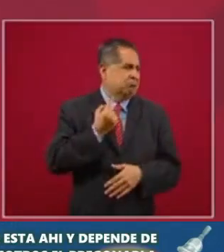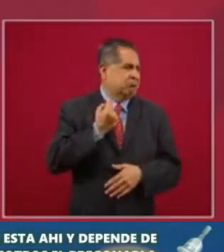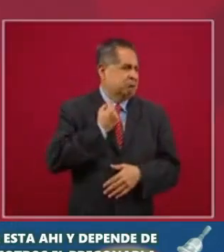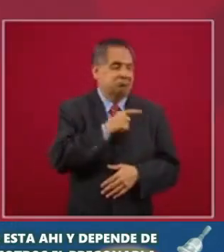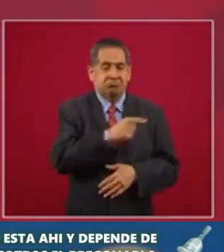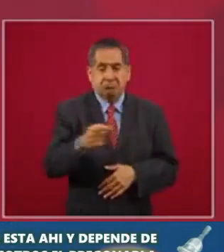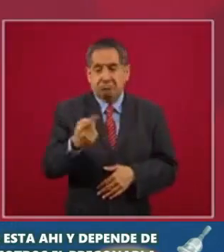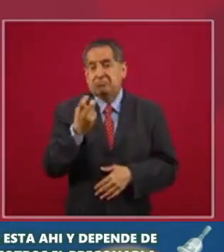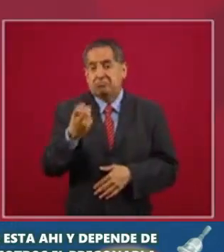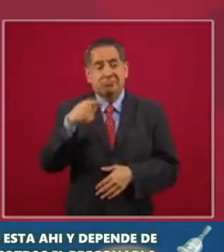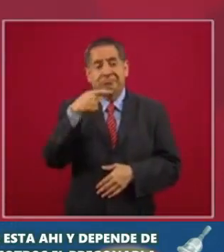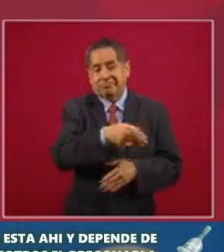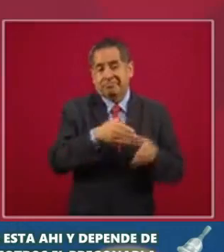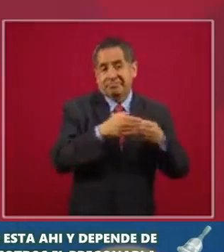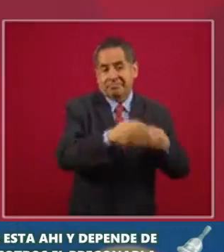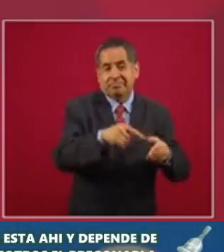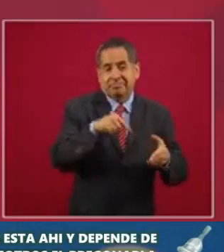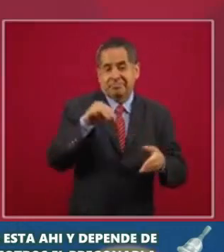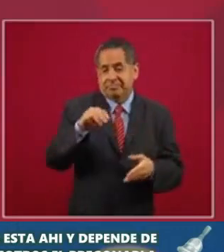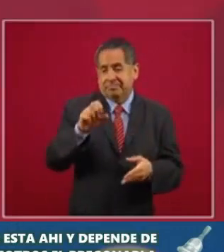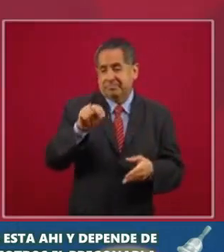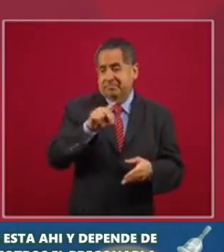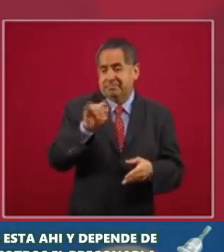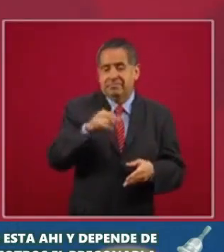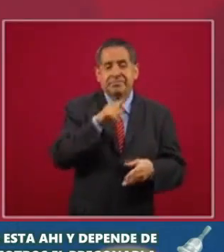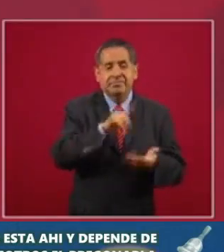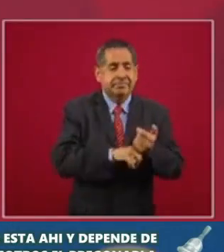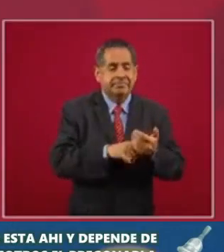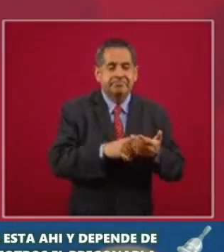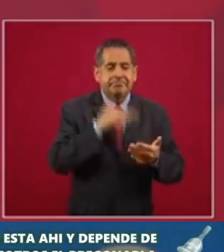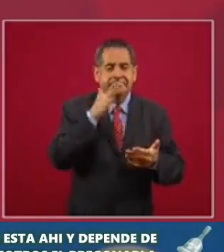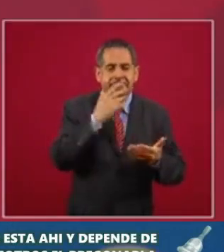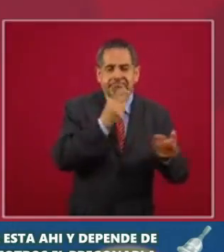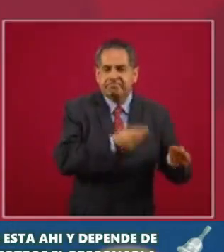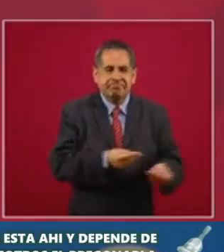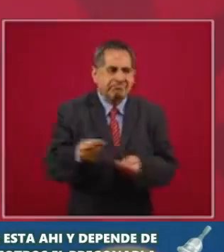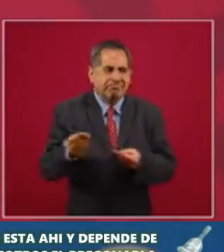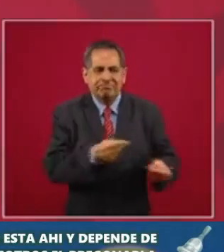Manzanillo por lo que entra ahí por ese puerto